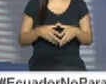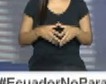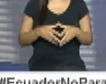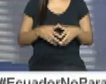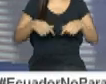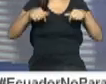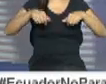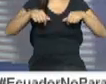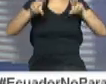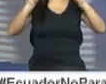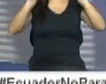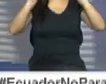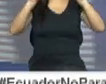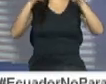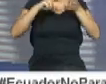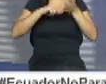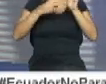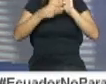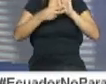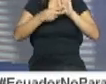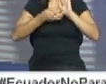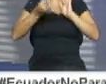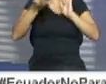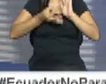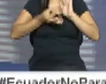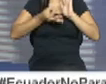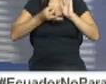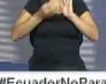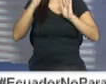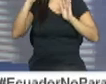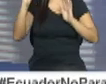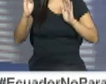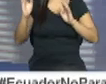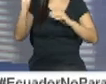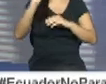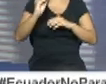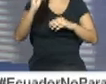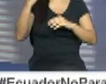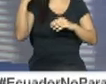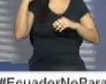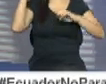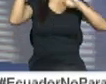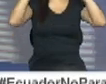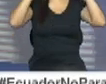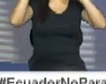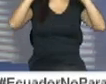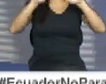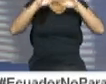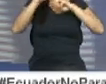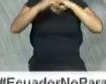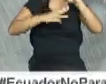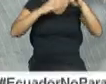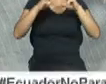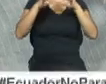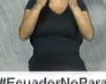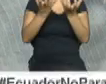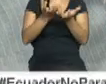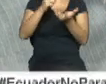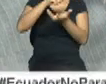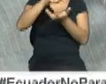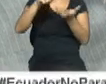¿Este tema es un tema puntual lo que pasa en Brasil o obedece a una estrategia global, una estrategia regional, en